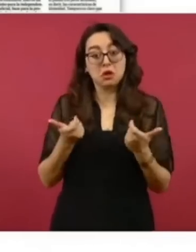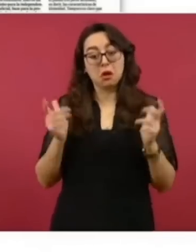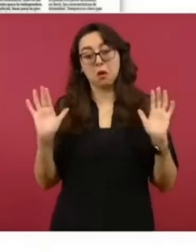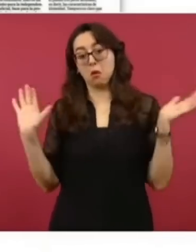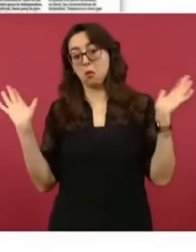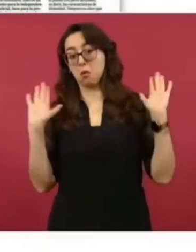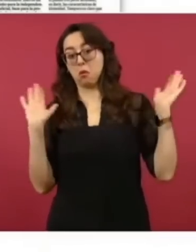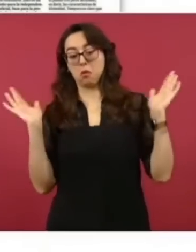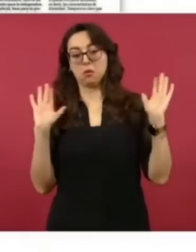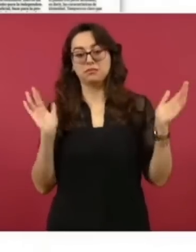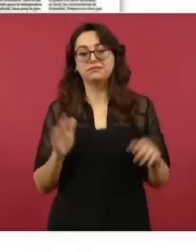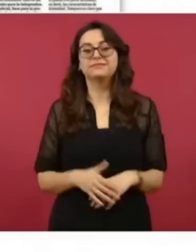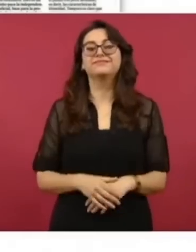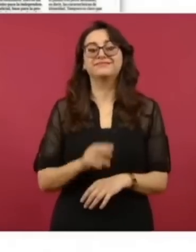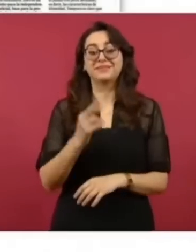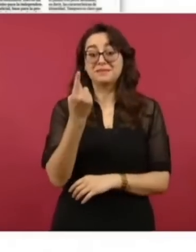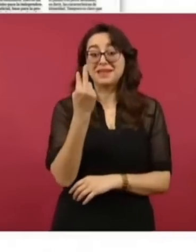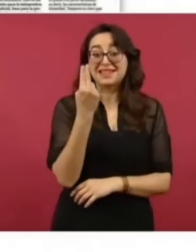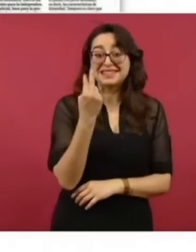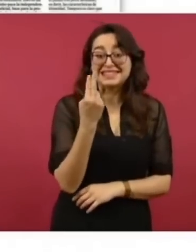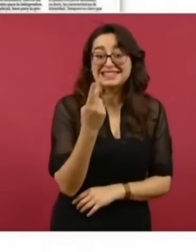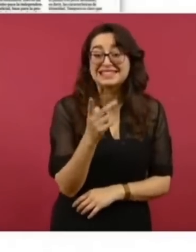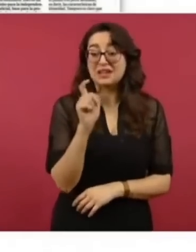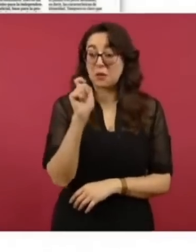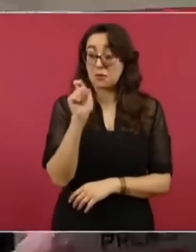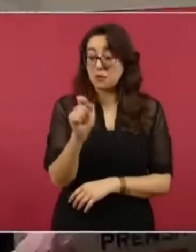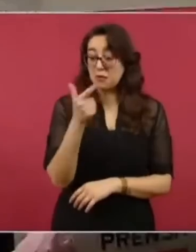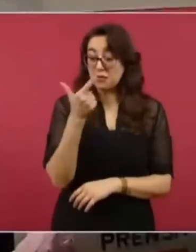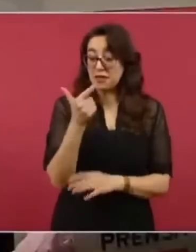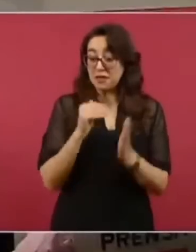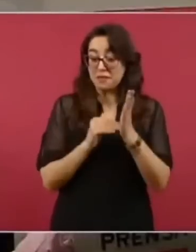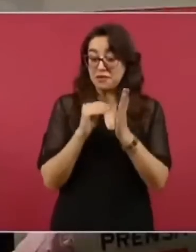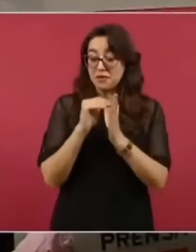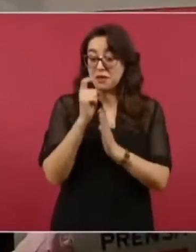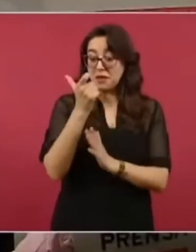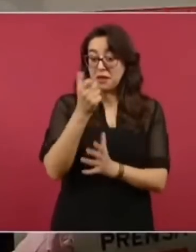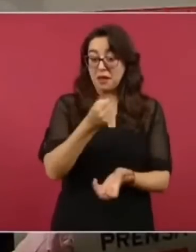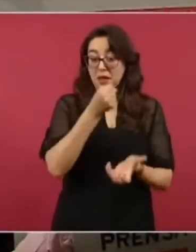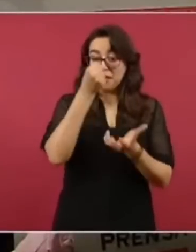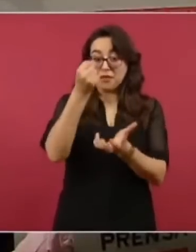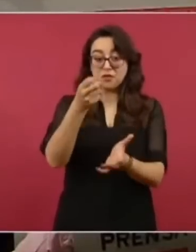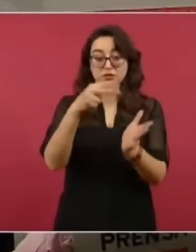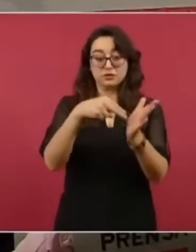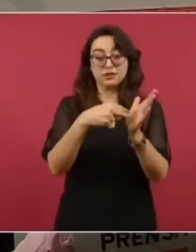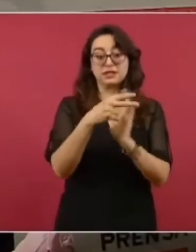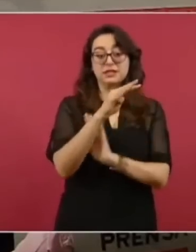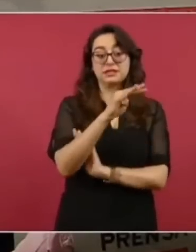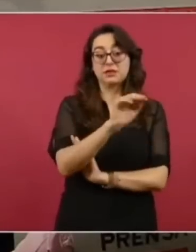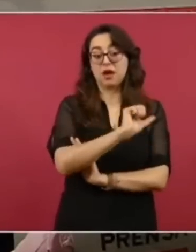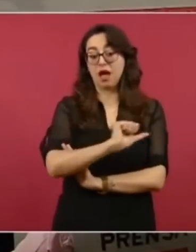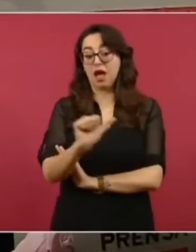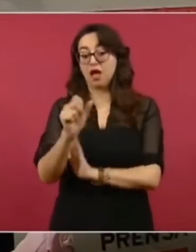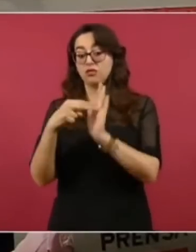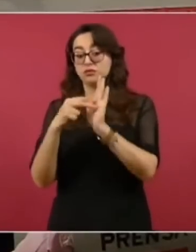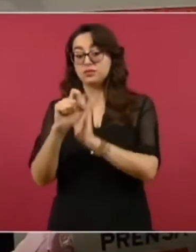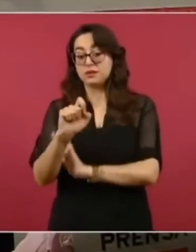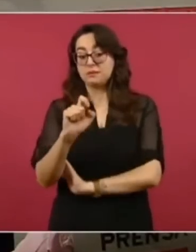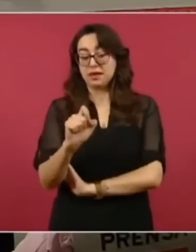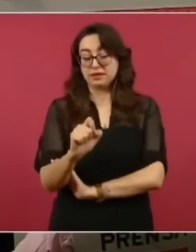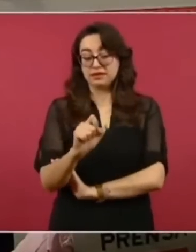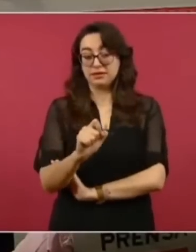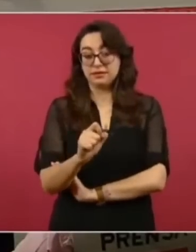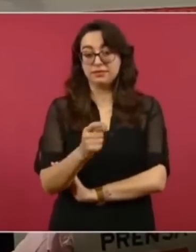recibió 25.7 millones de pesos de la USAID entre 2019 y 2020. Y de